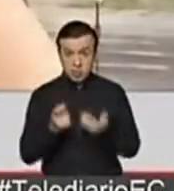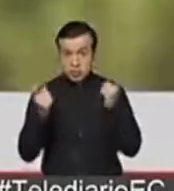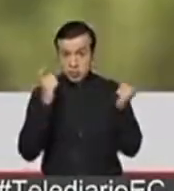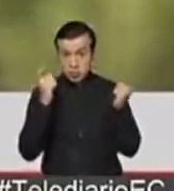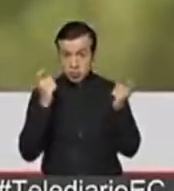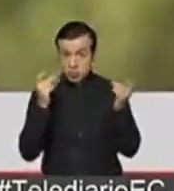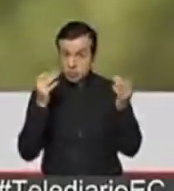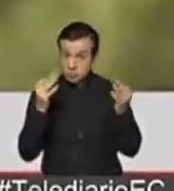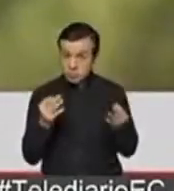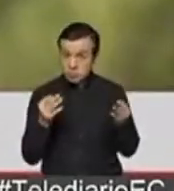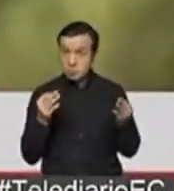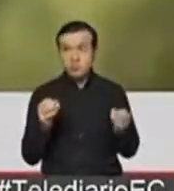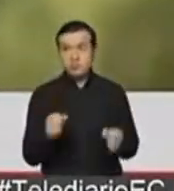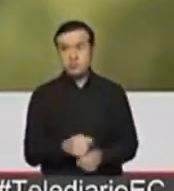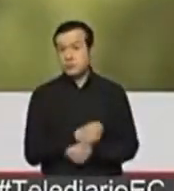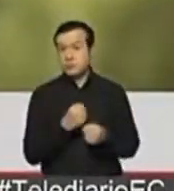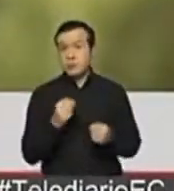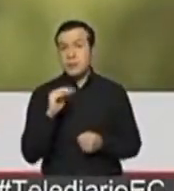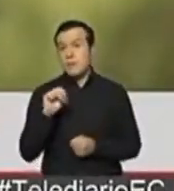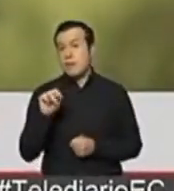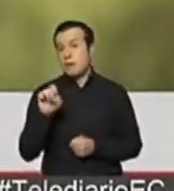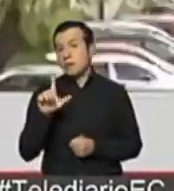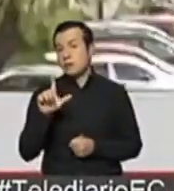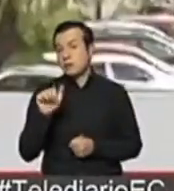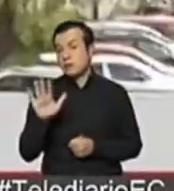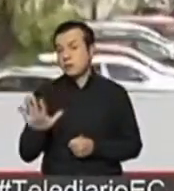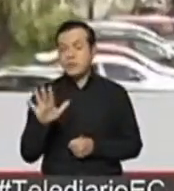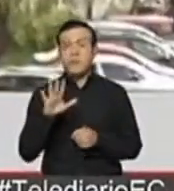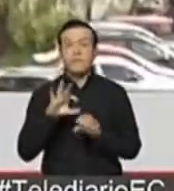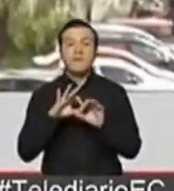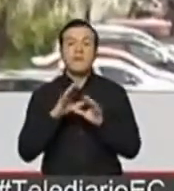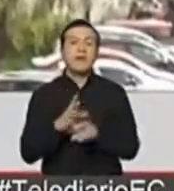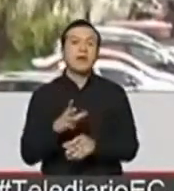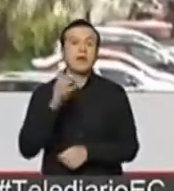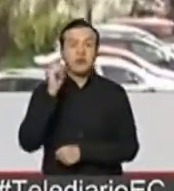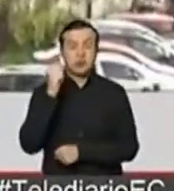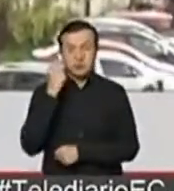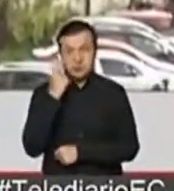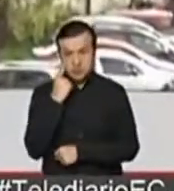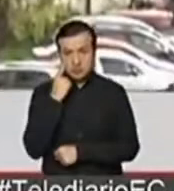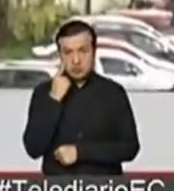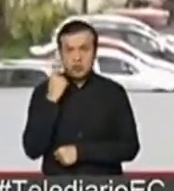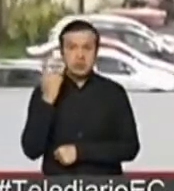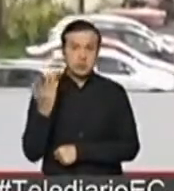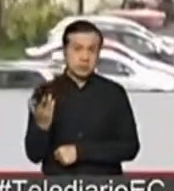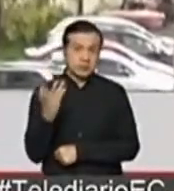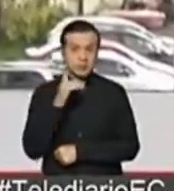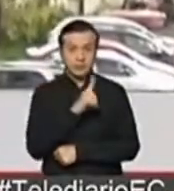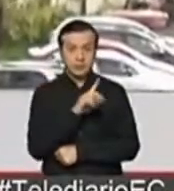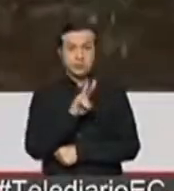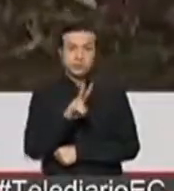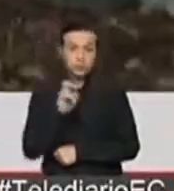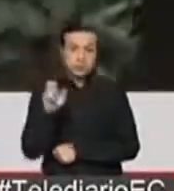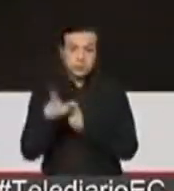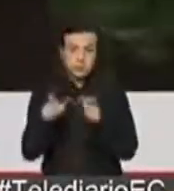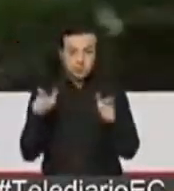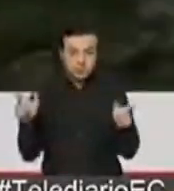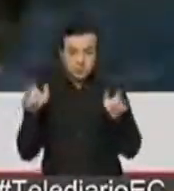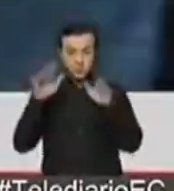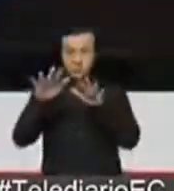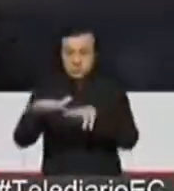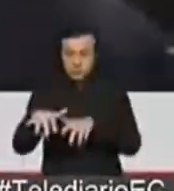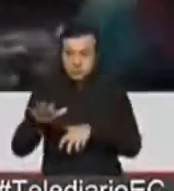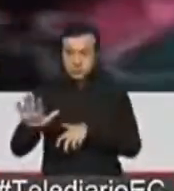mercado. Marcelo Ushiña es presidente de la Federación Nacional de Organizaciones Campesinas FENOC. 120 agricultores que integran este